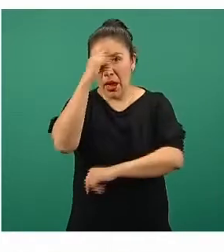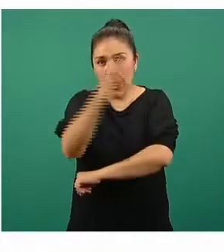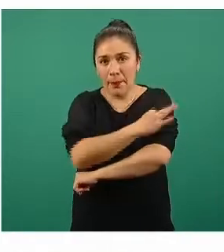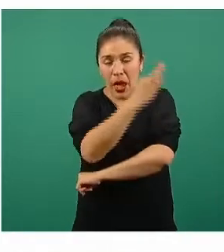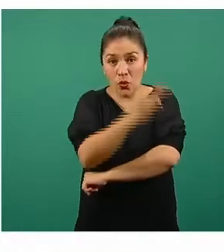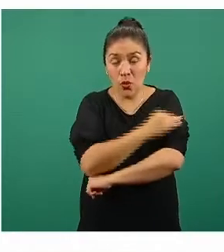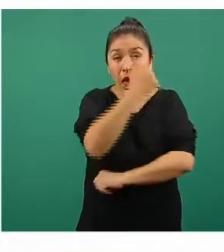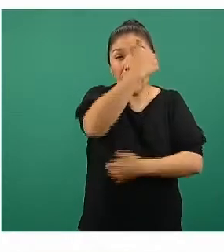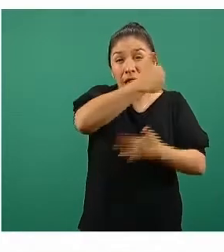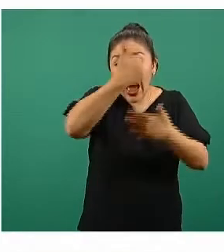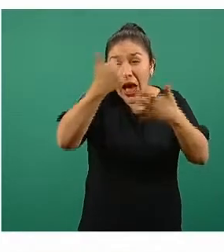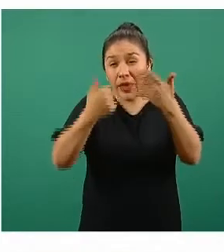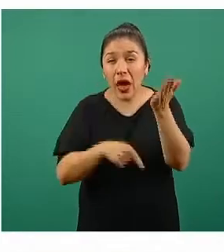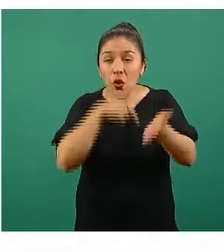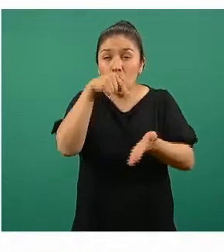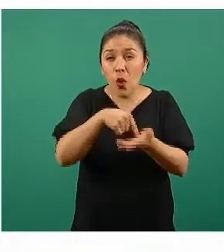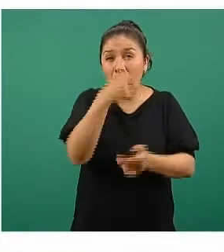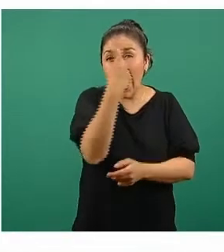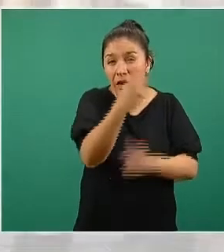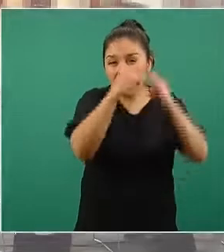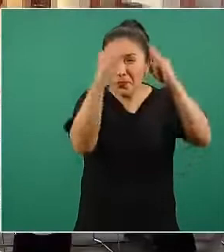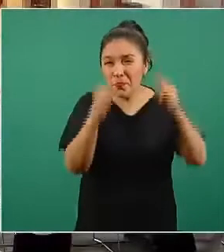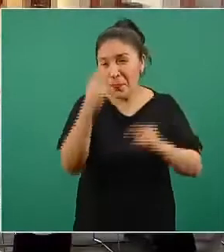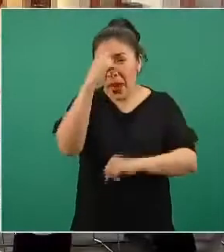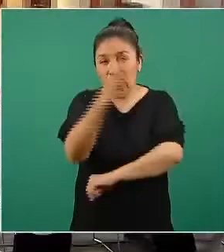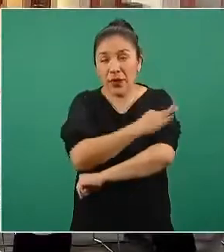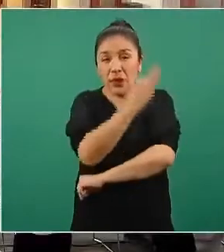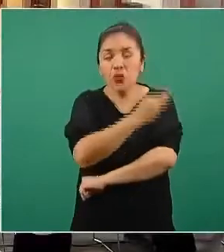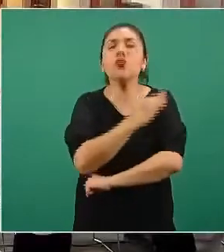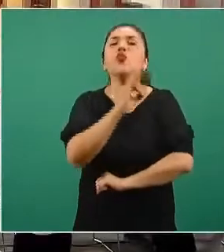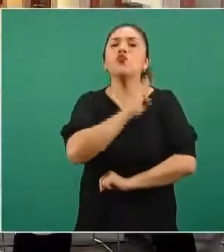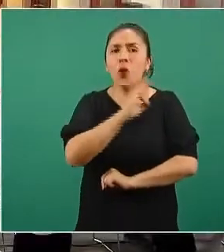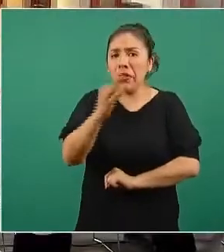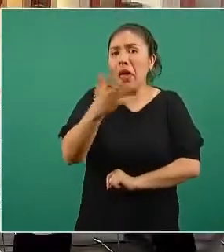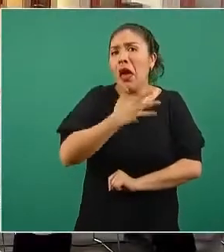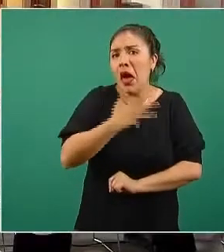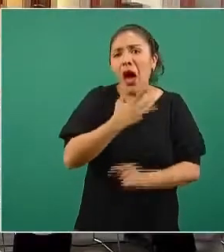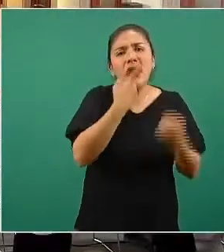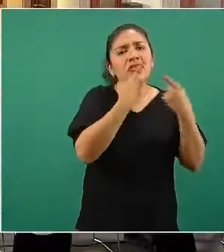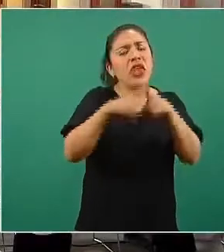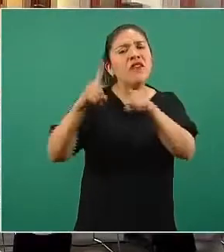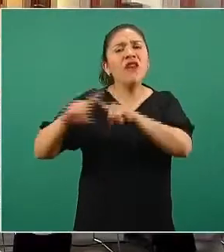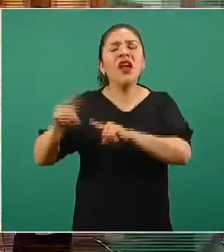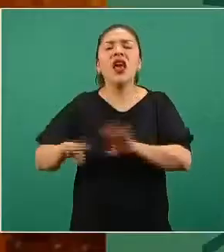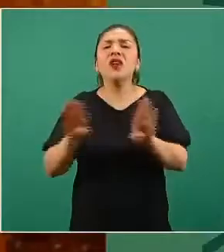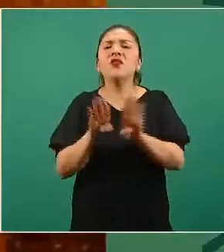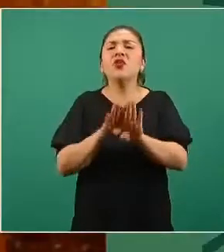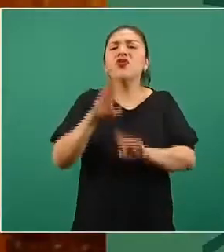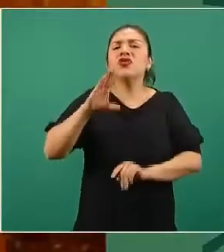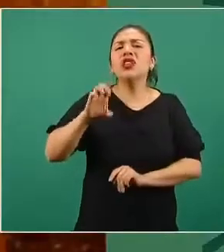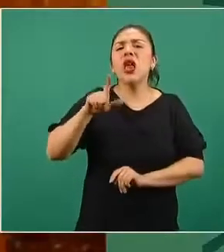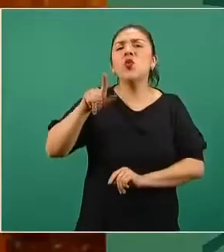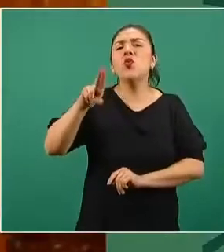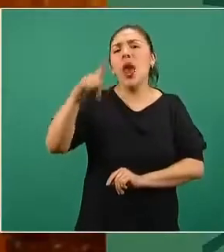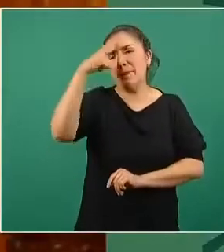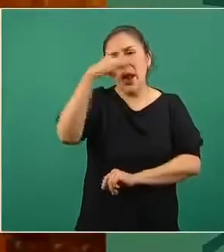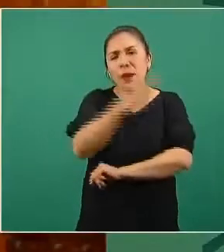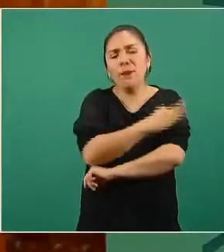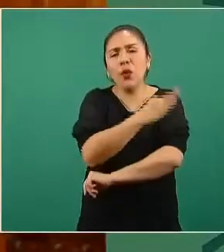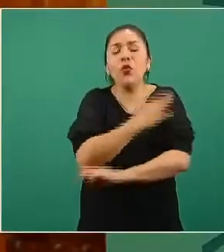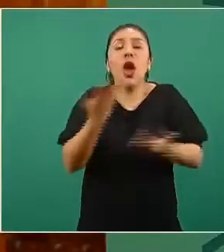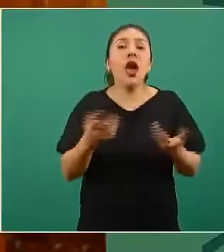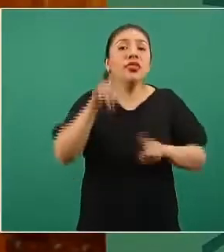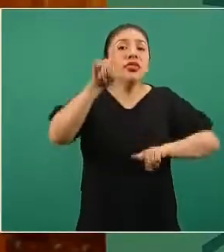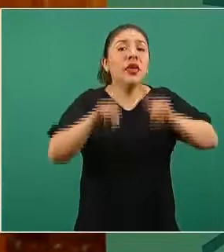Cada uno de estos centros de vacunación o módulos de vacunación pueden tener diversas células de vacunación dependiendo